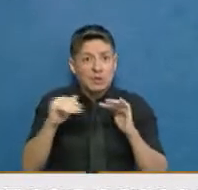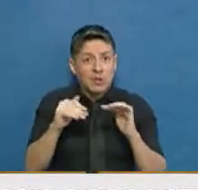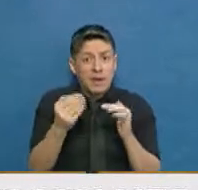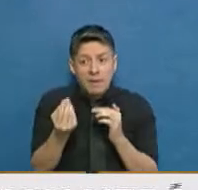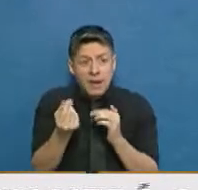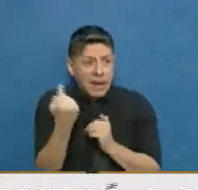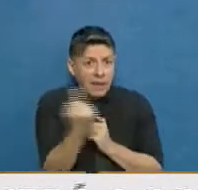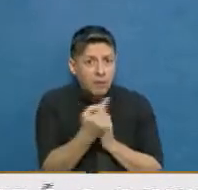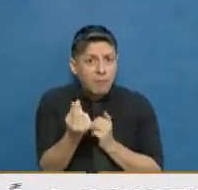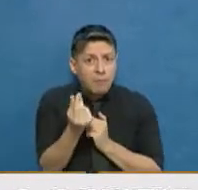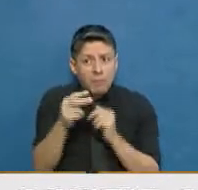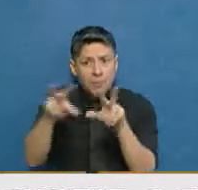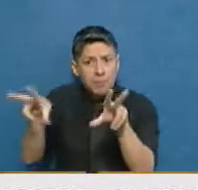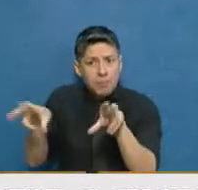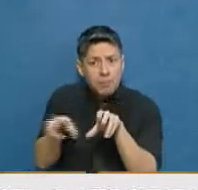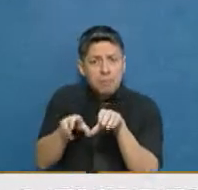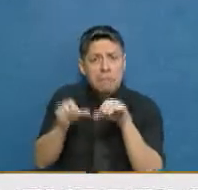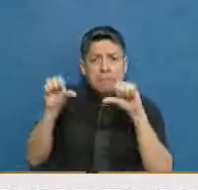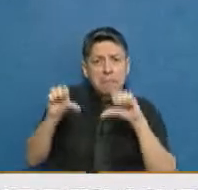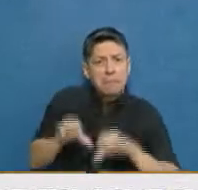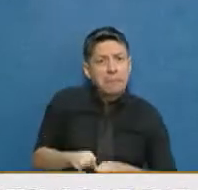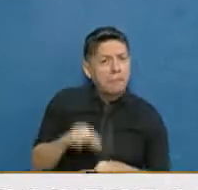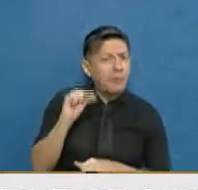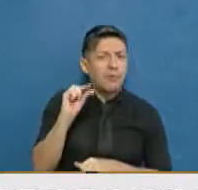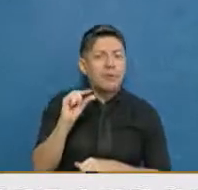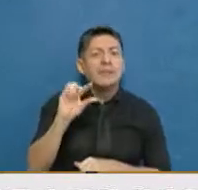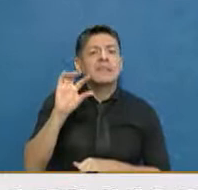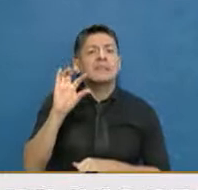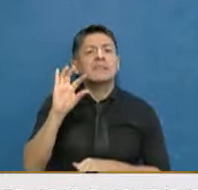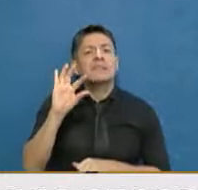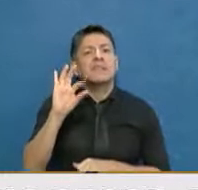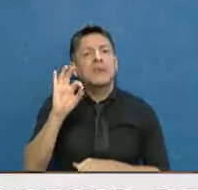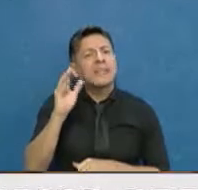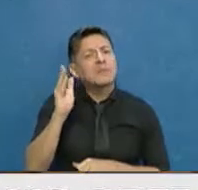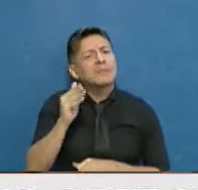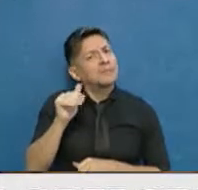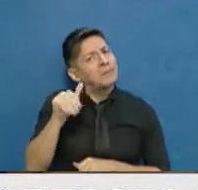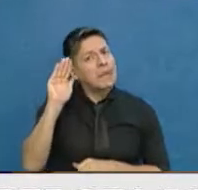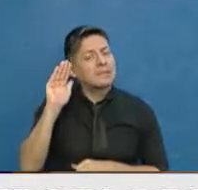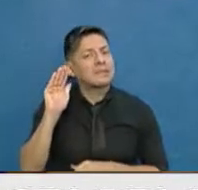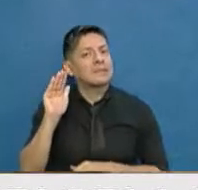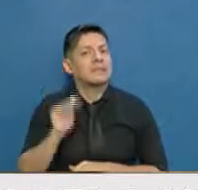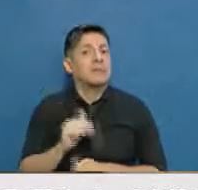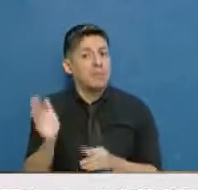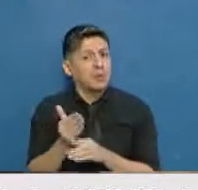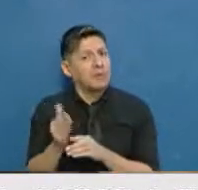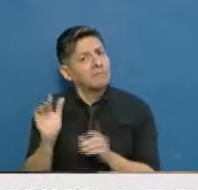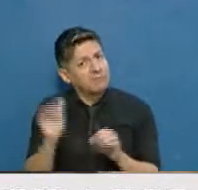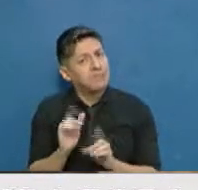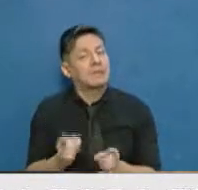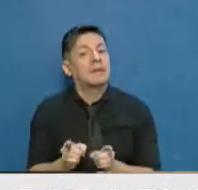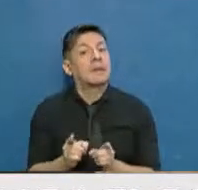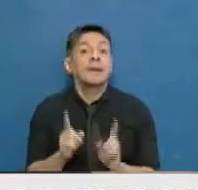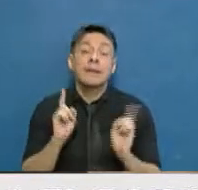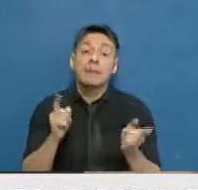recaudación propia de más del 55%, caída de la coparticipación de más del 30%. Además, habrá un plan de pago para los no